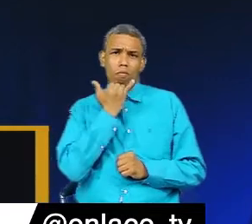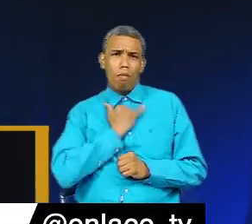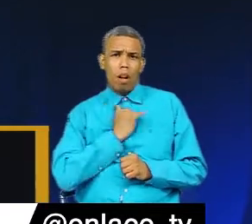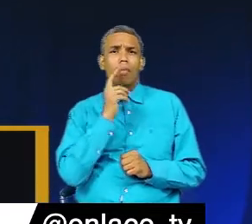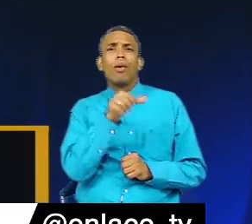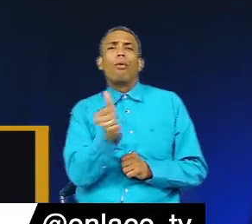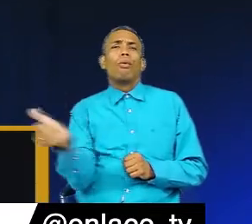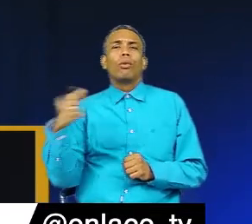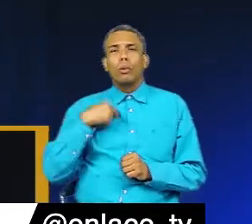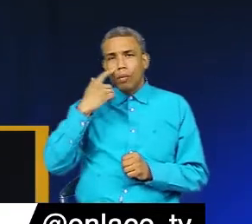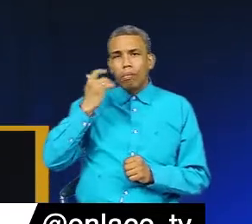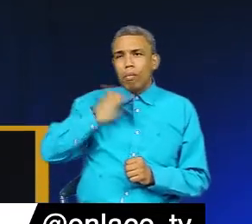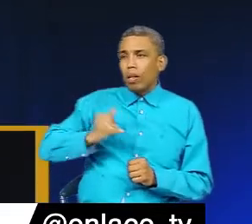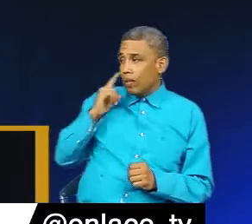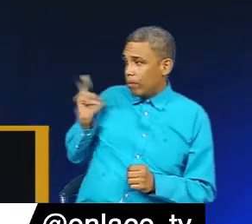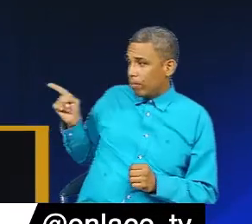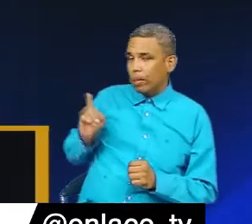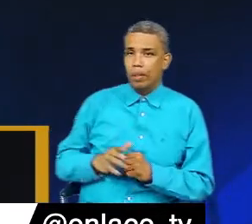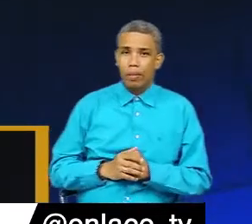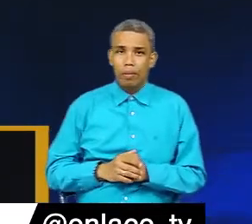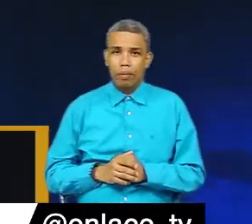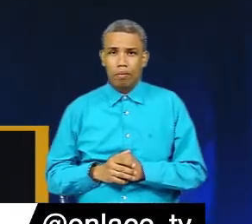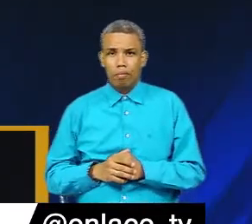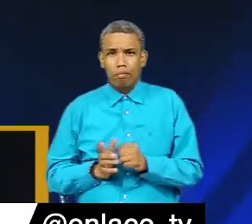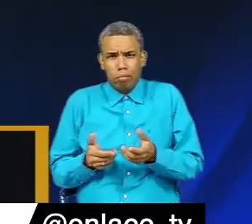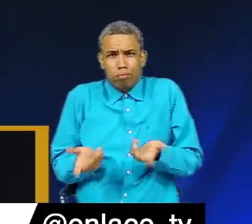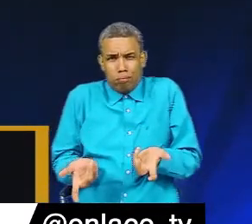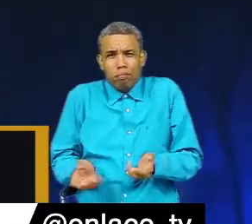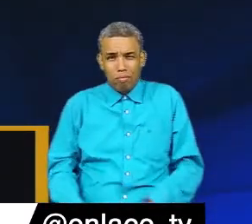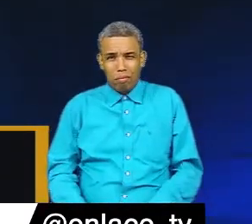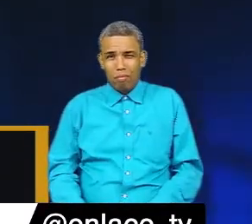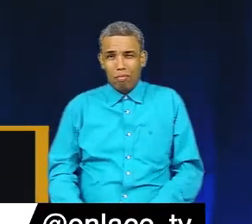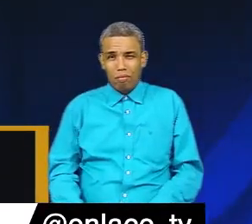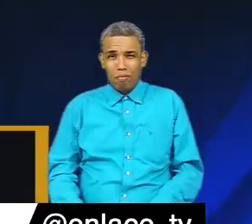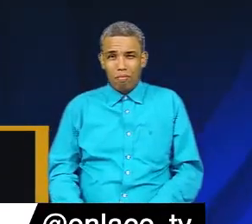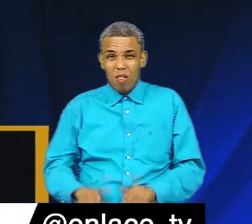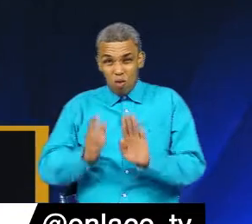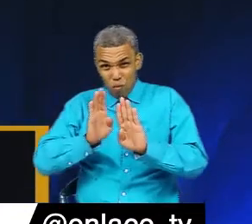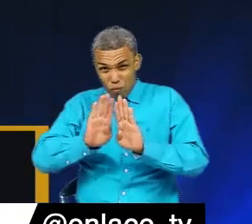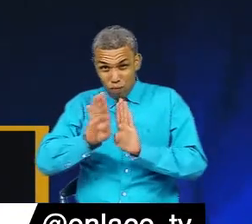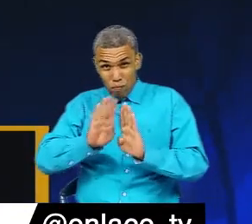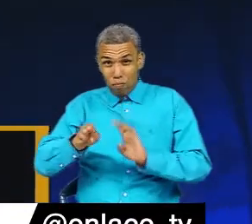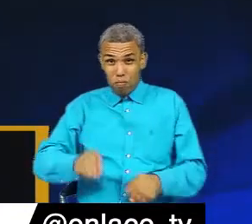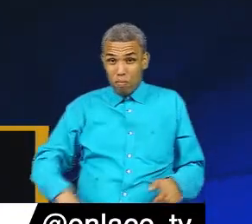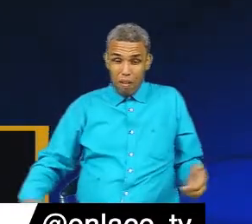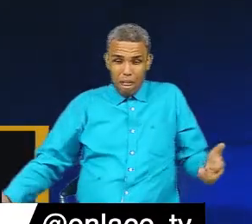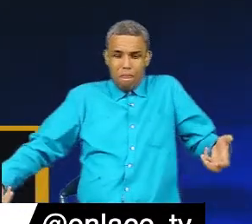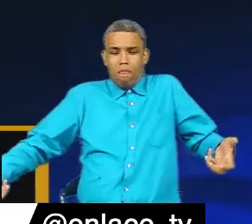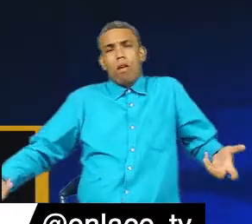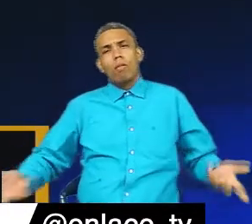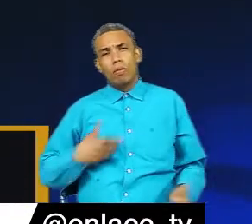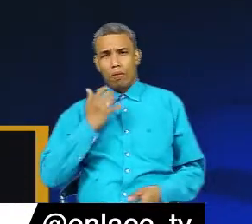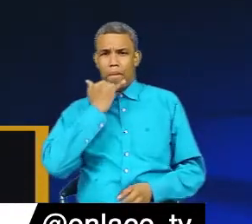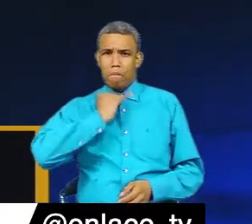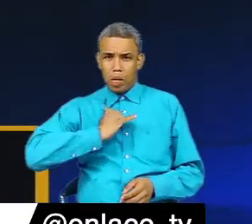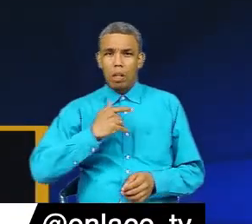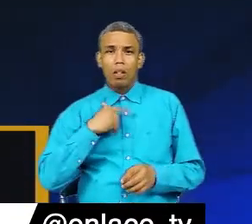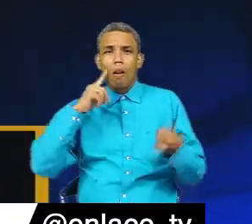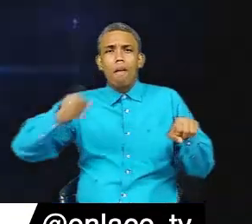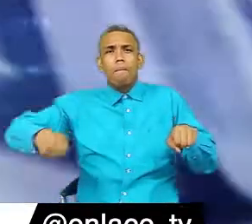Por ejemplo, observen a este motociclista cómo en plena vía pública del barrio La Paz transporta otra puerta que es llevada por